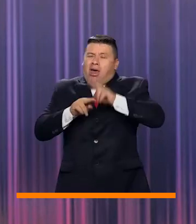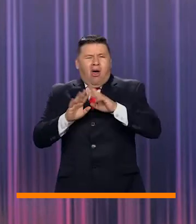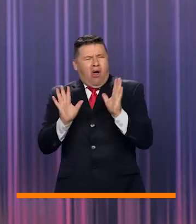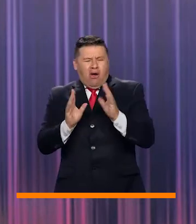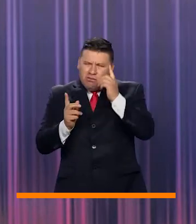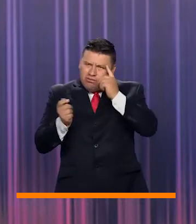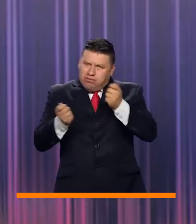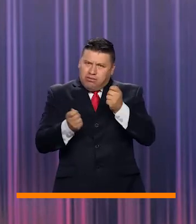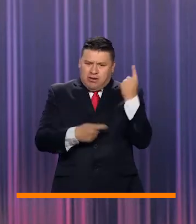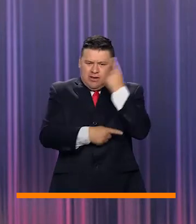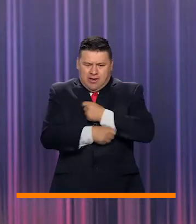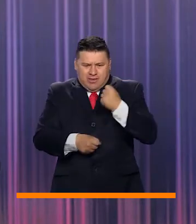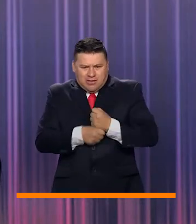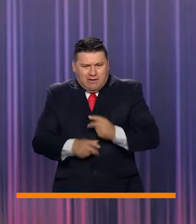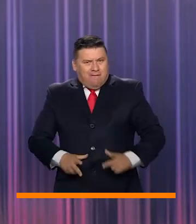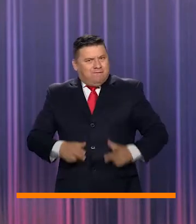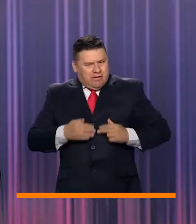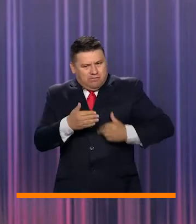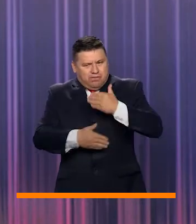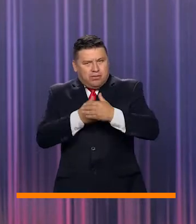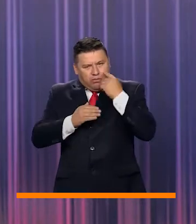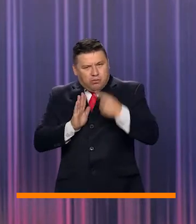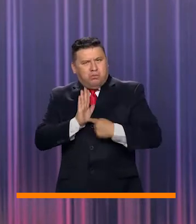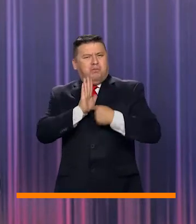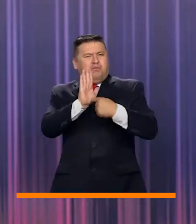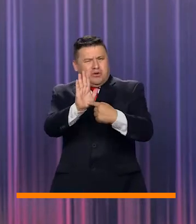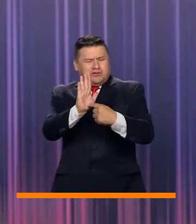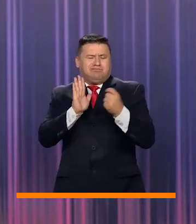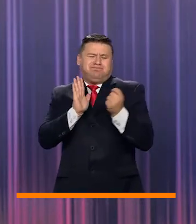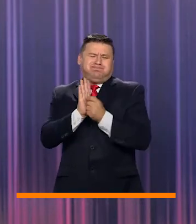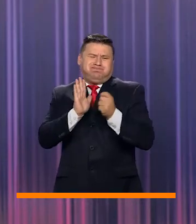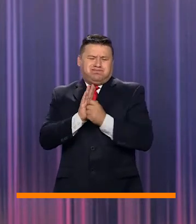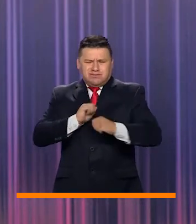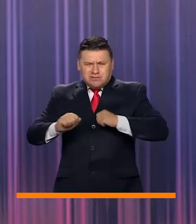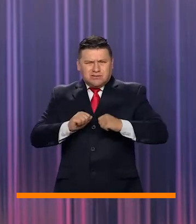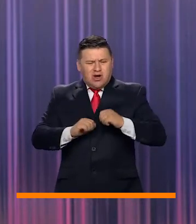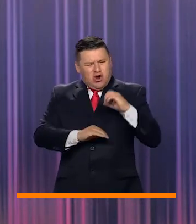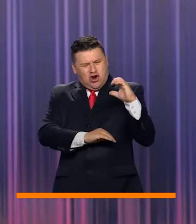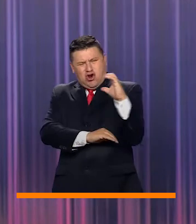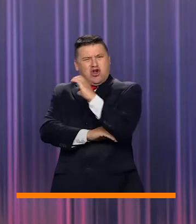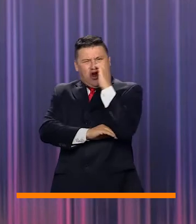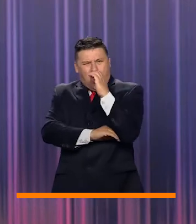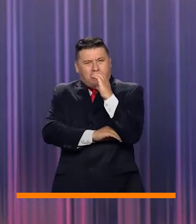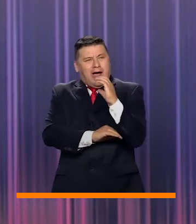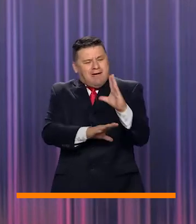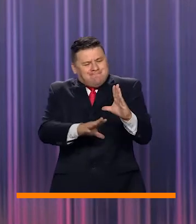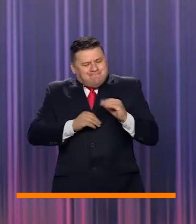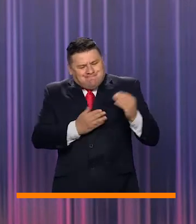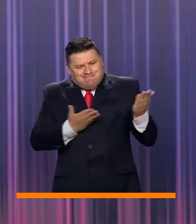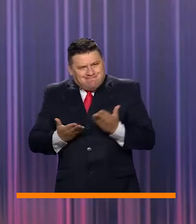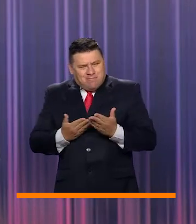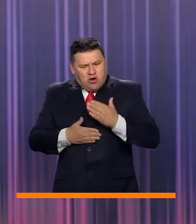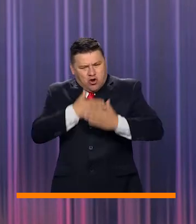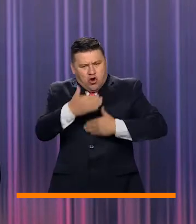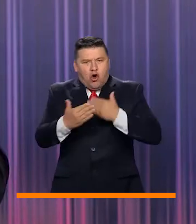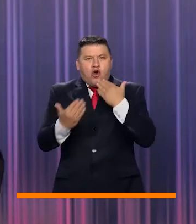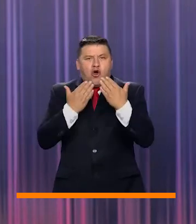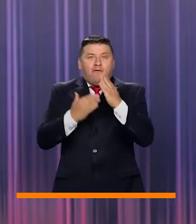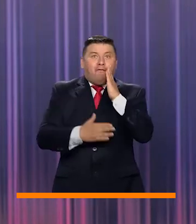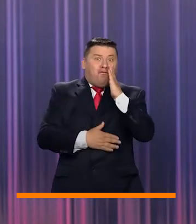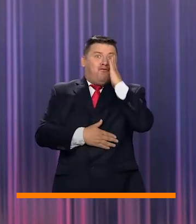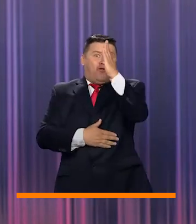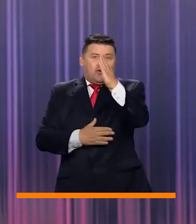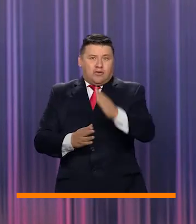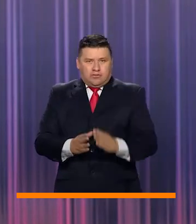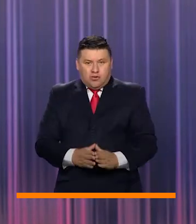vida cotidiana, para demostrar, como lo hemos hecho tantas veces, que somos un país resiliente y que avanza con confianza hacia el